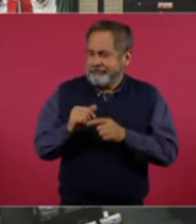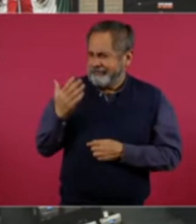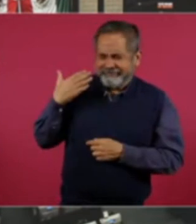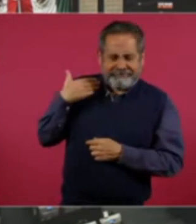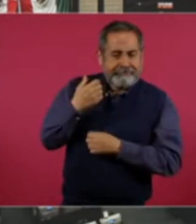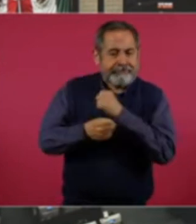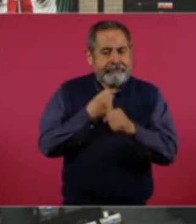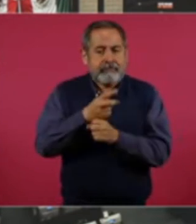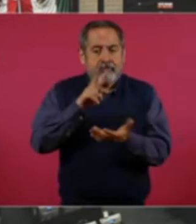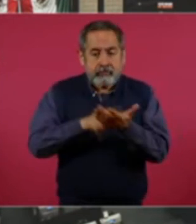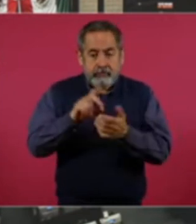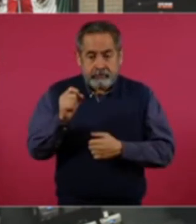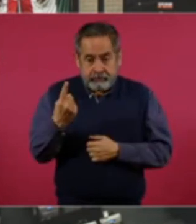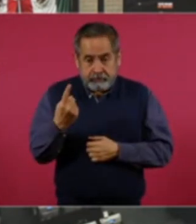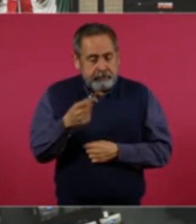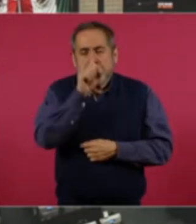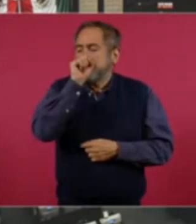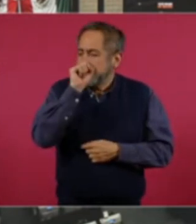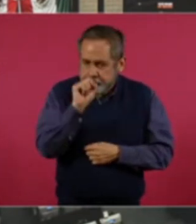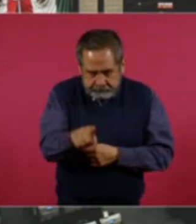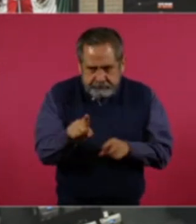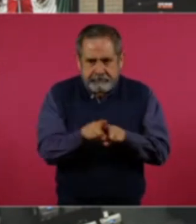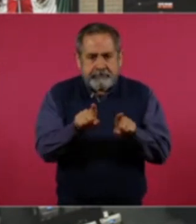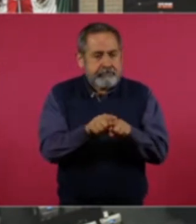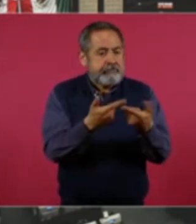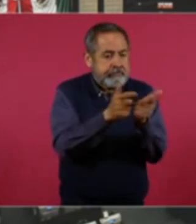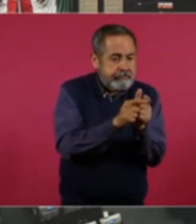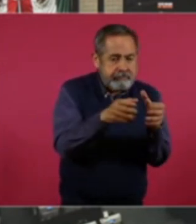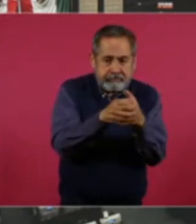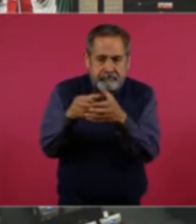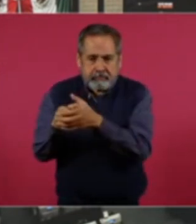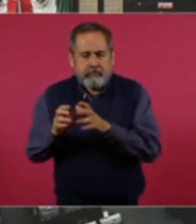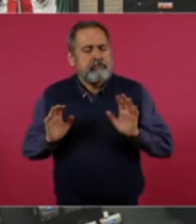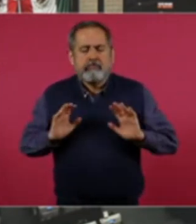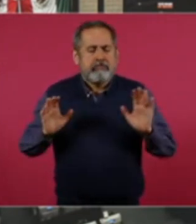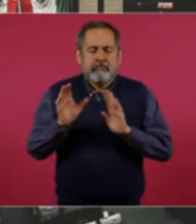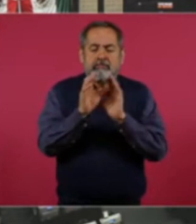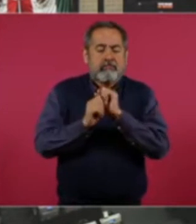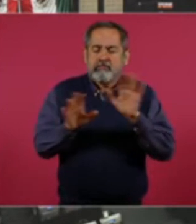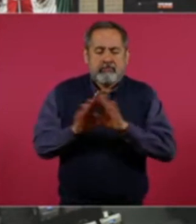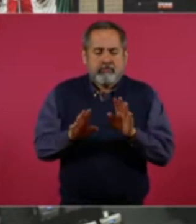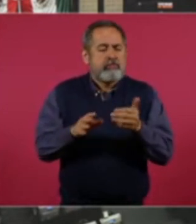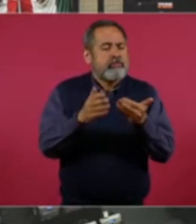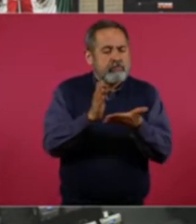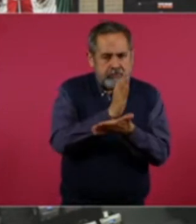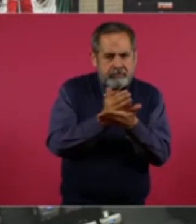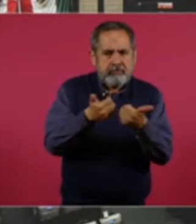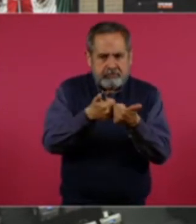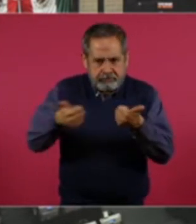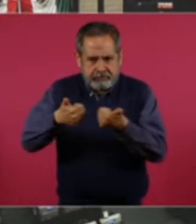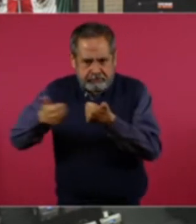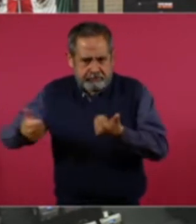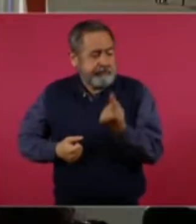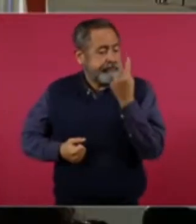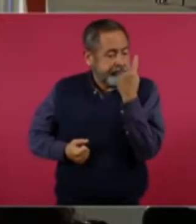en 2021, donde también hubieron coaliciones y también la distribución nuevamente fue